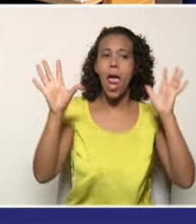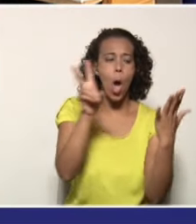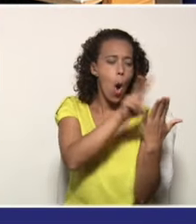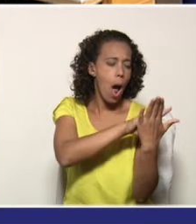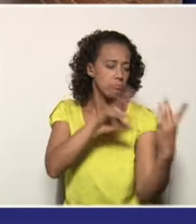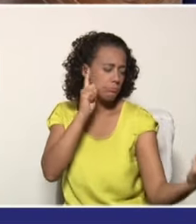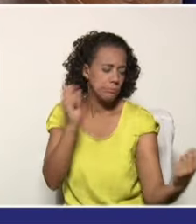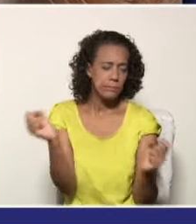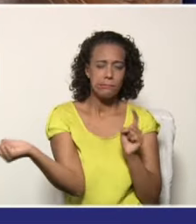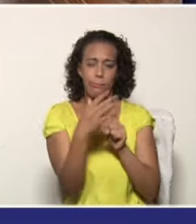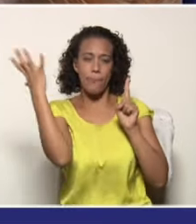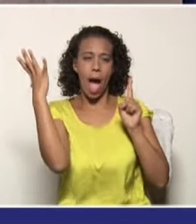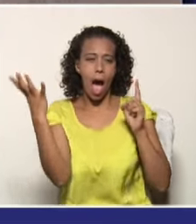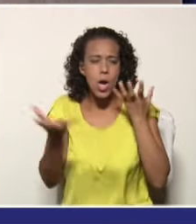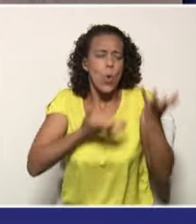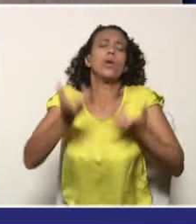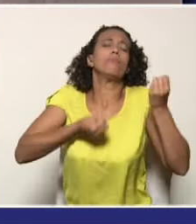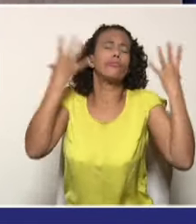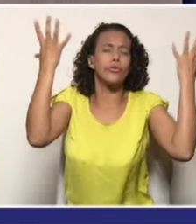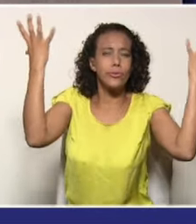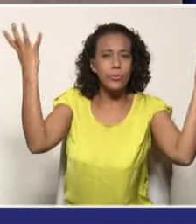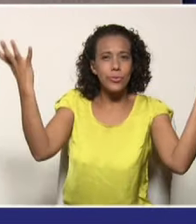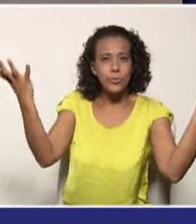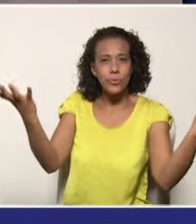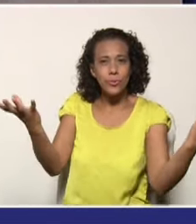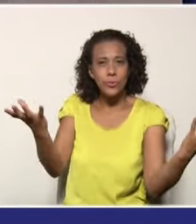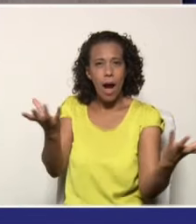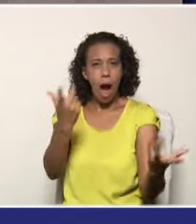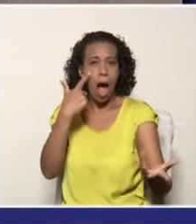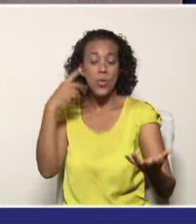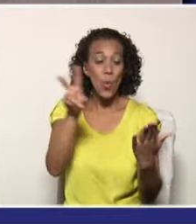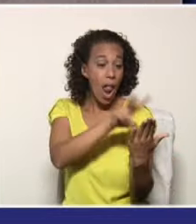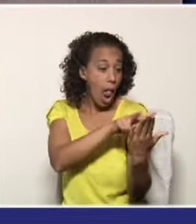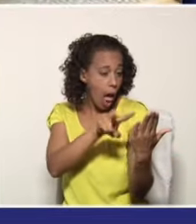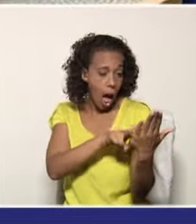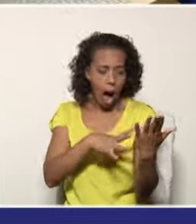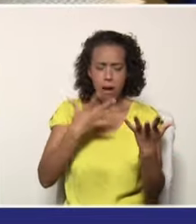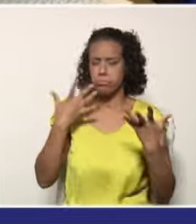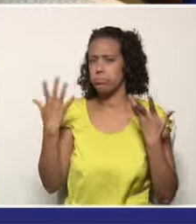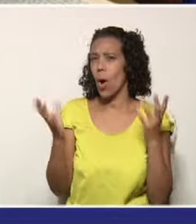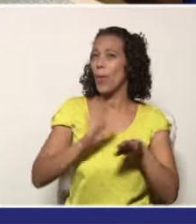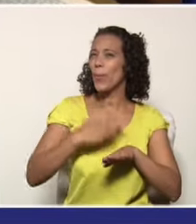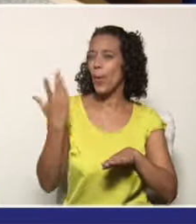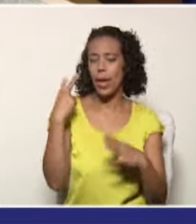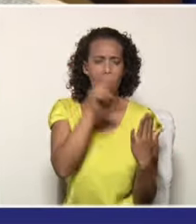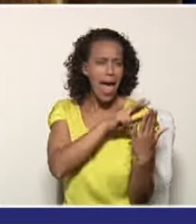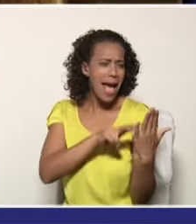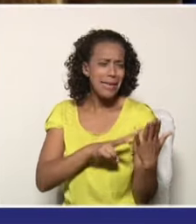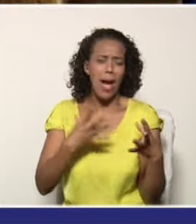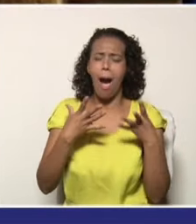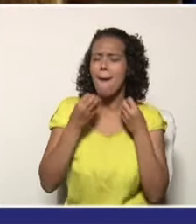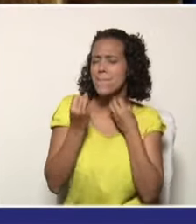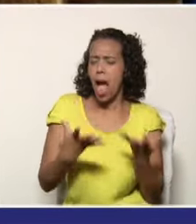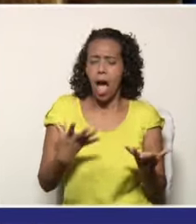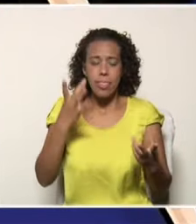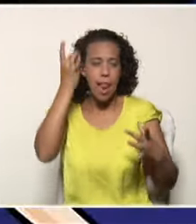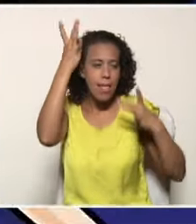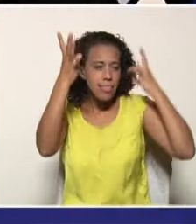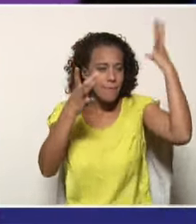uno chamuscado. Es un divino riesgo que vale la pena correr, porque leer dispara la creatividad y